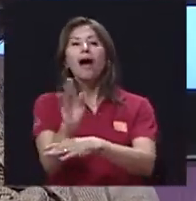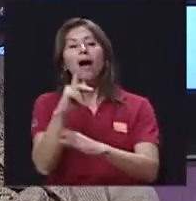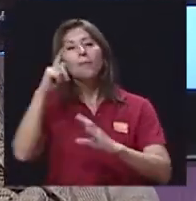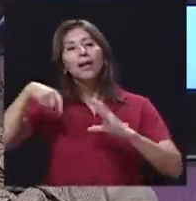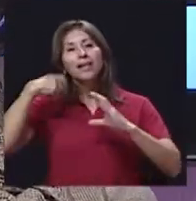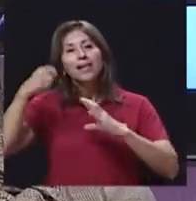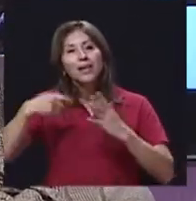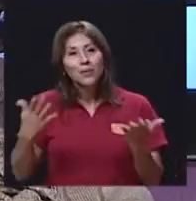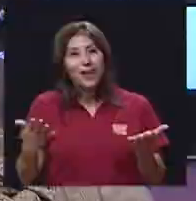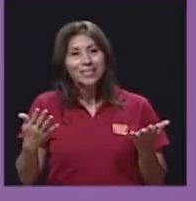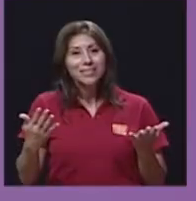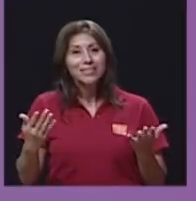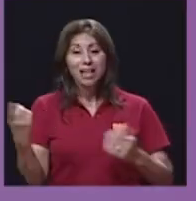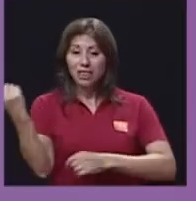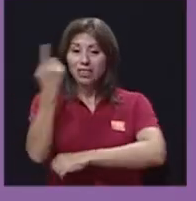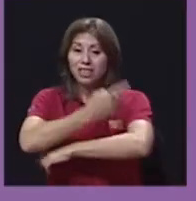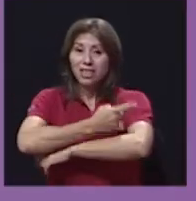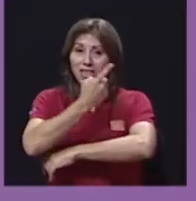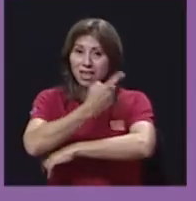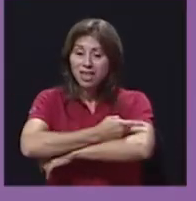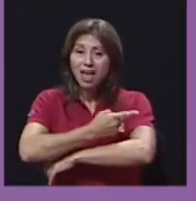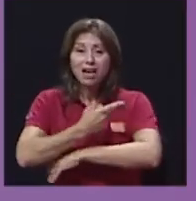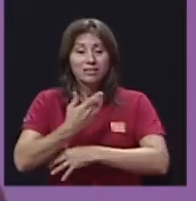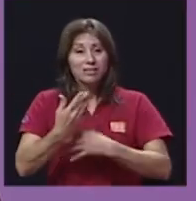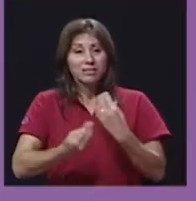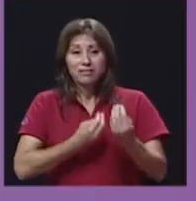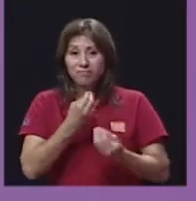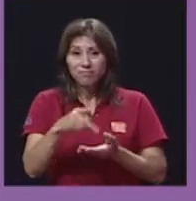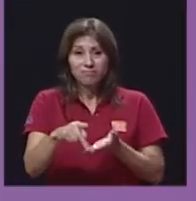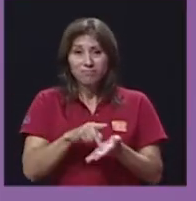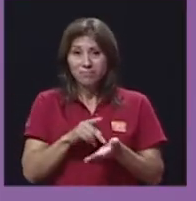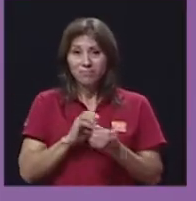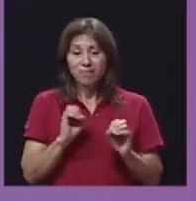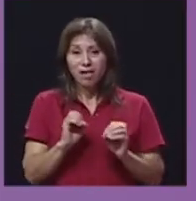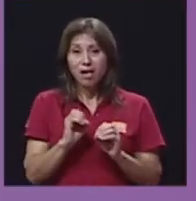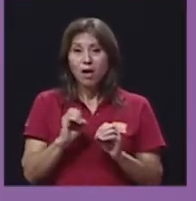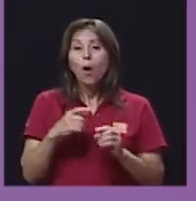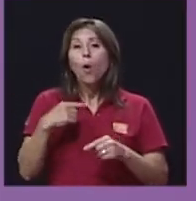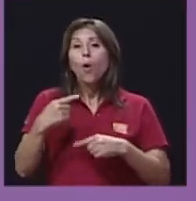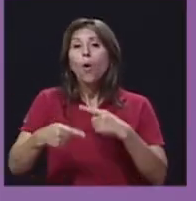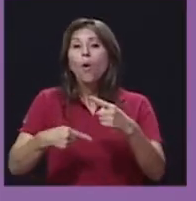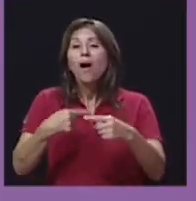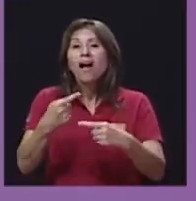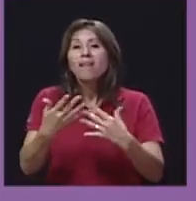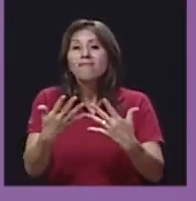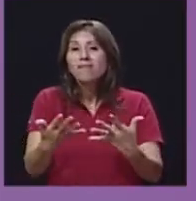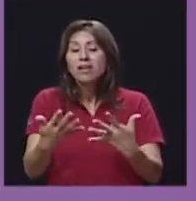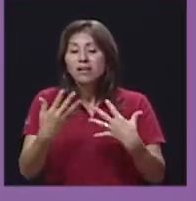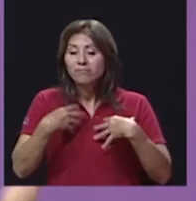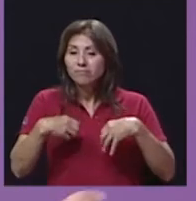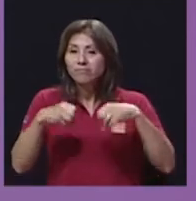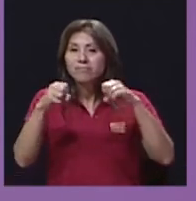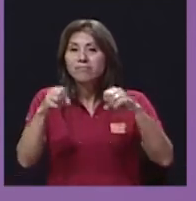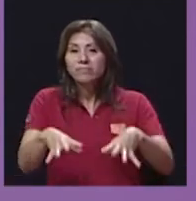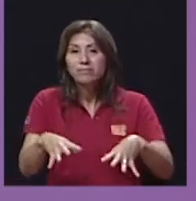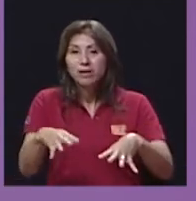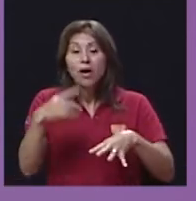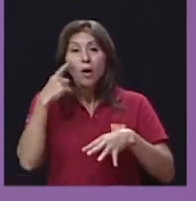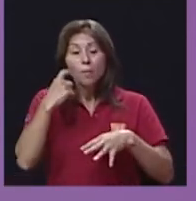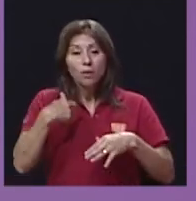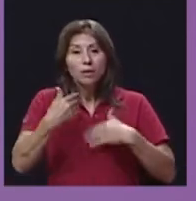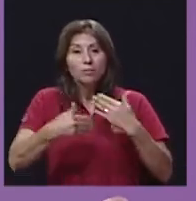ese día sin goce de salario fue renunciando al final renunciando porque cuando se van acumulando